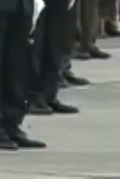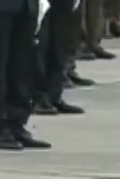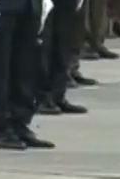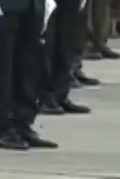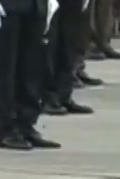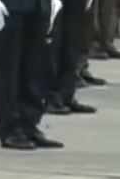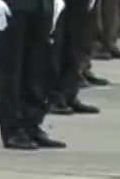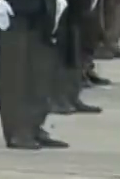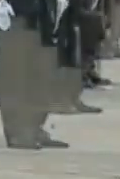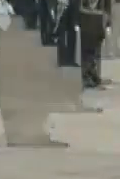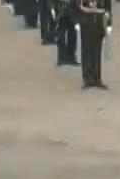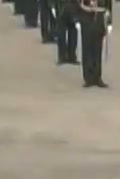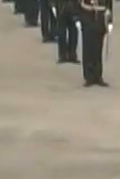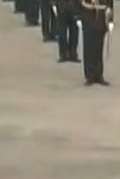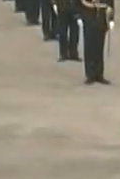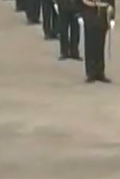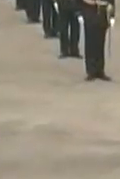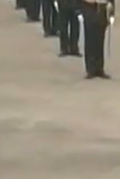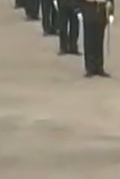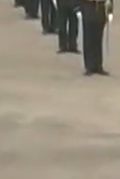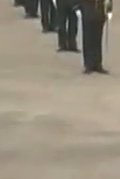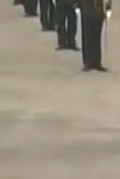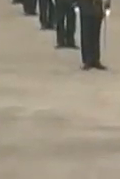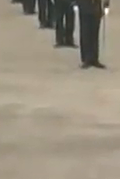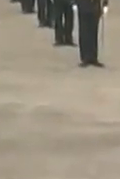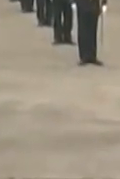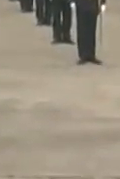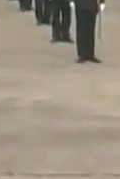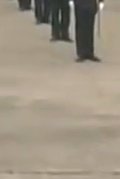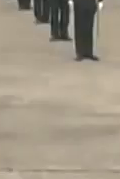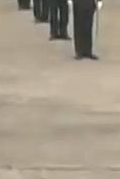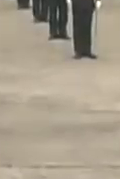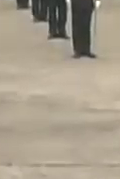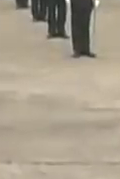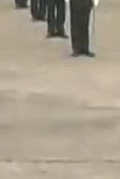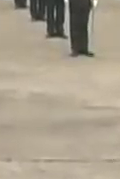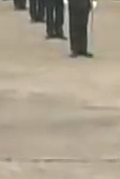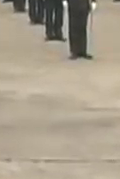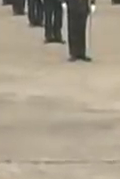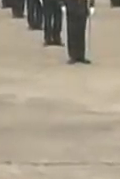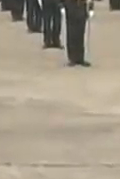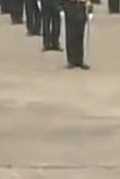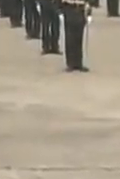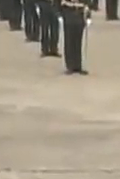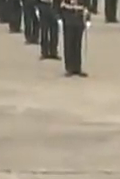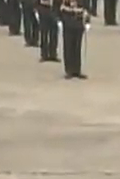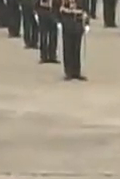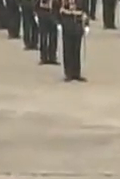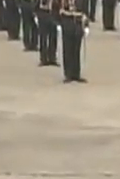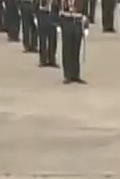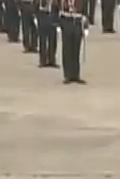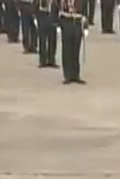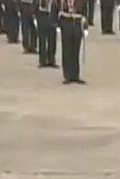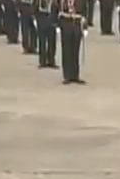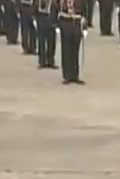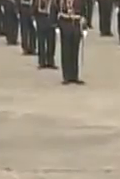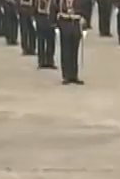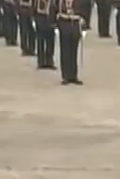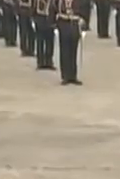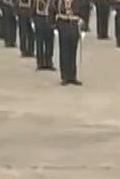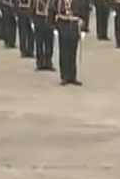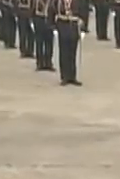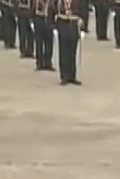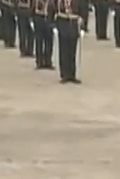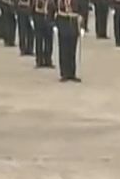oficiales de tropa de las promociones Bicentenario de la Batalla de Carabobo, Centenario de